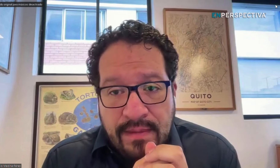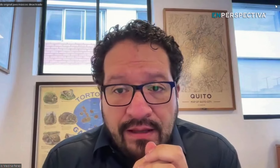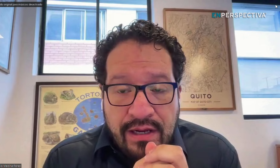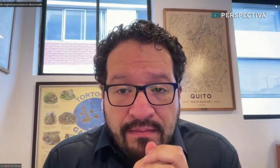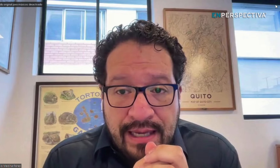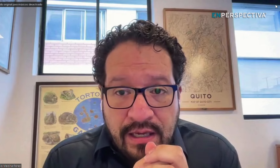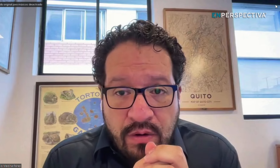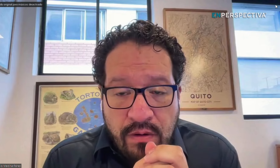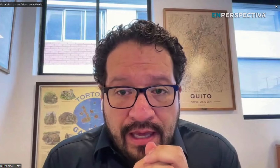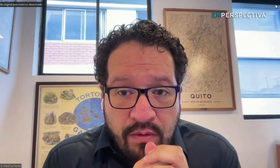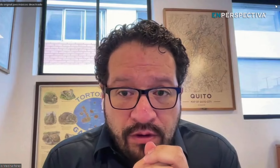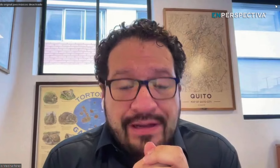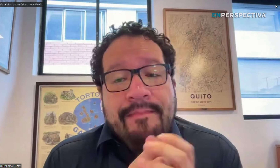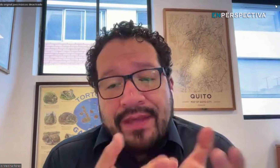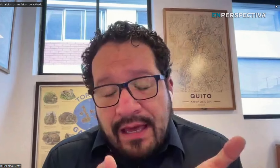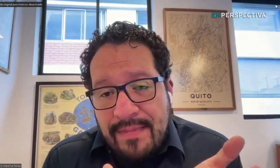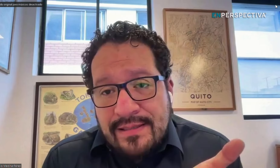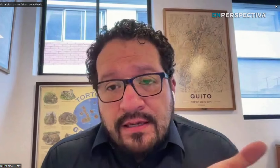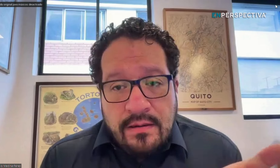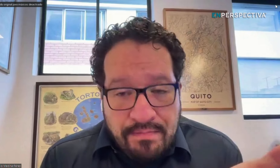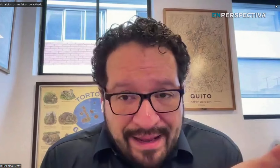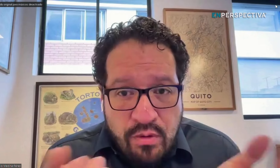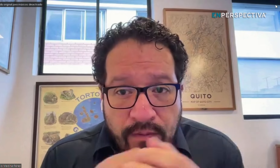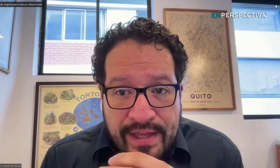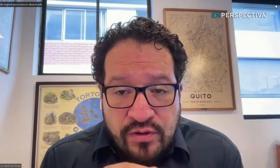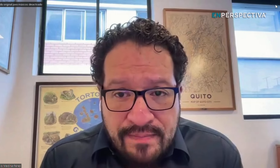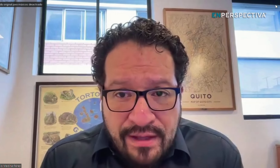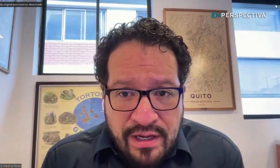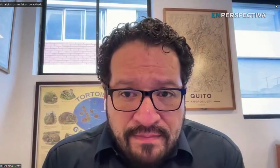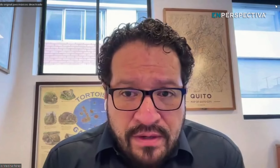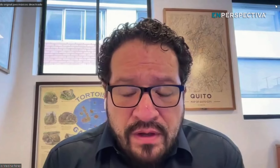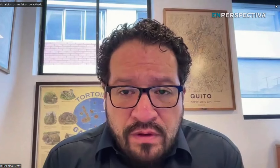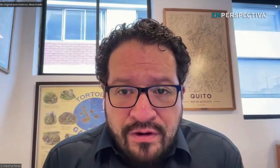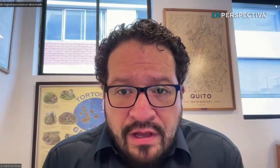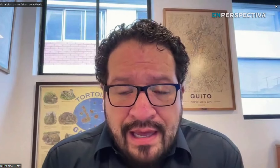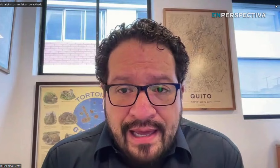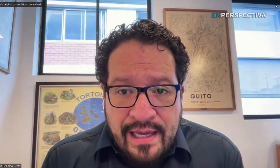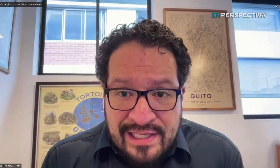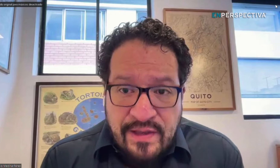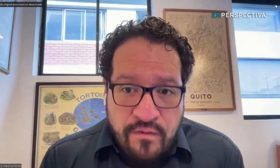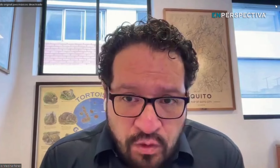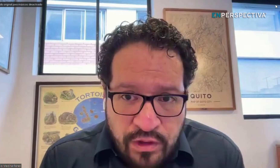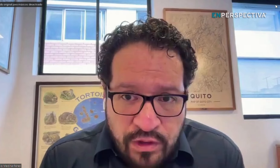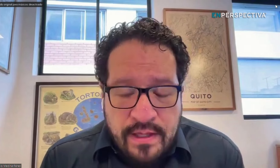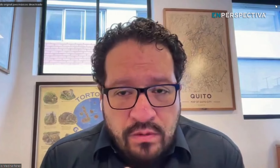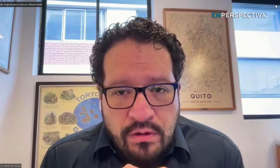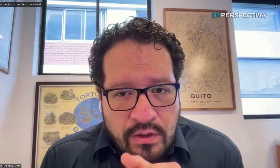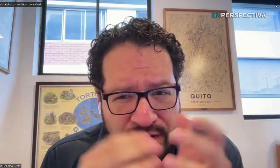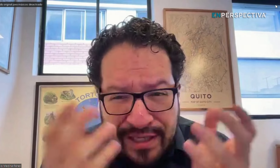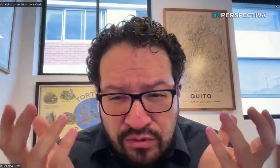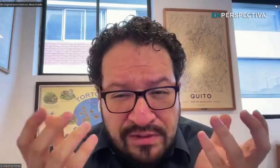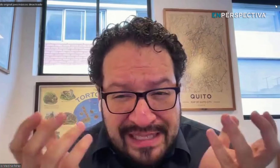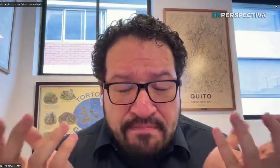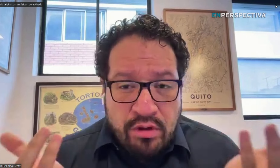grata a la embajadora de México en Ecuador, que además, para dar un contexto, la embajadora de México en Ecuador es viuda de uno